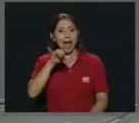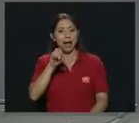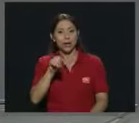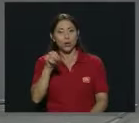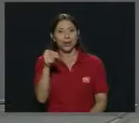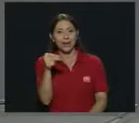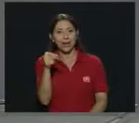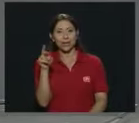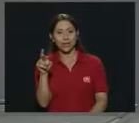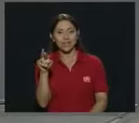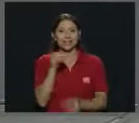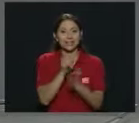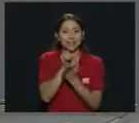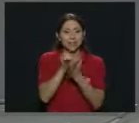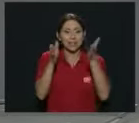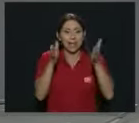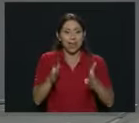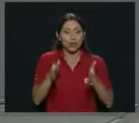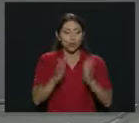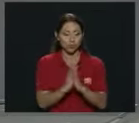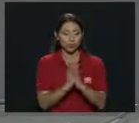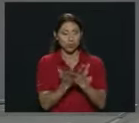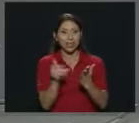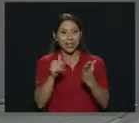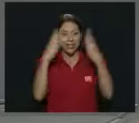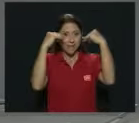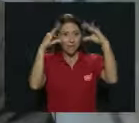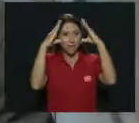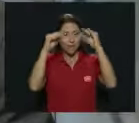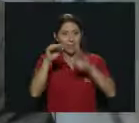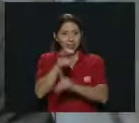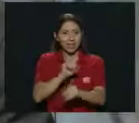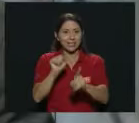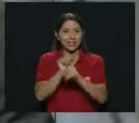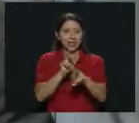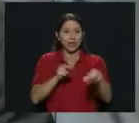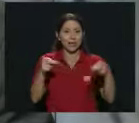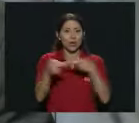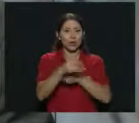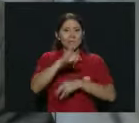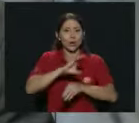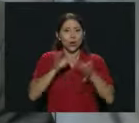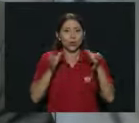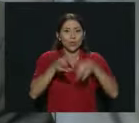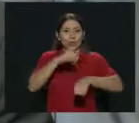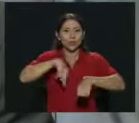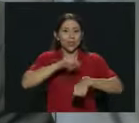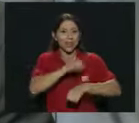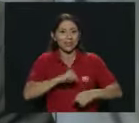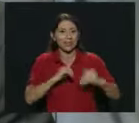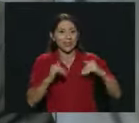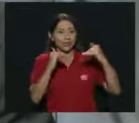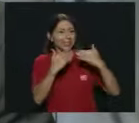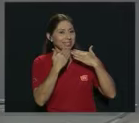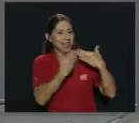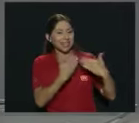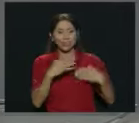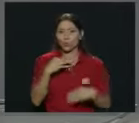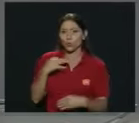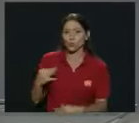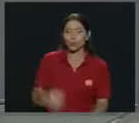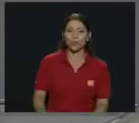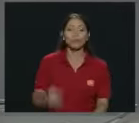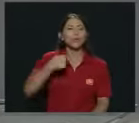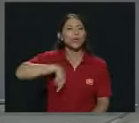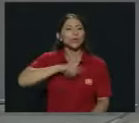Herrera Rodríguez, quien es investigador del informe de estado de la región del Consejo Nacional de Rectores. Gracias por estar con nosotros. Con gusto.